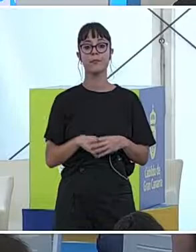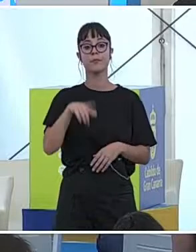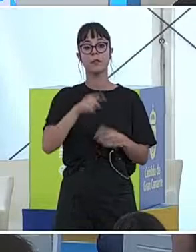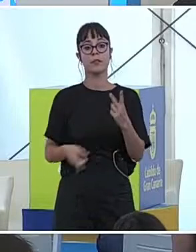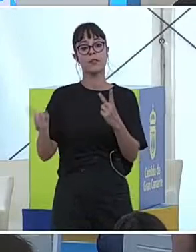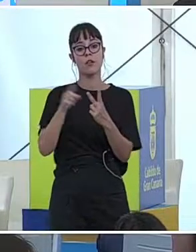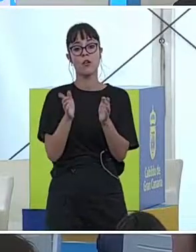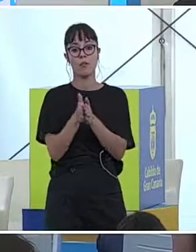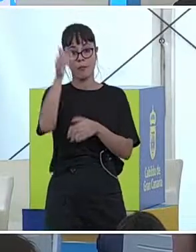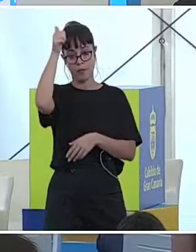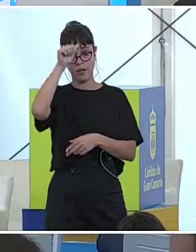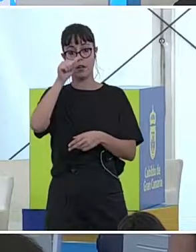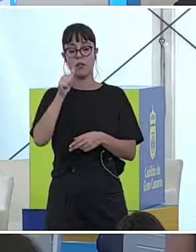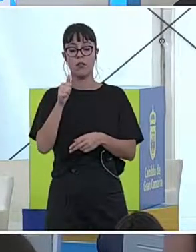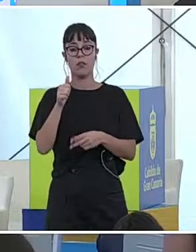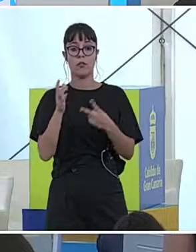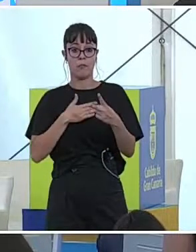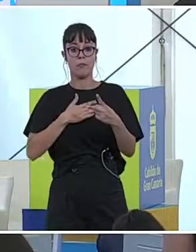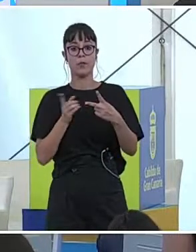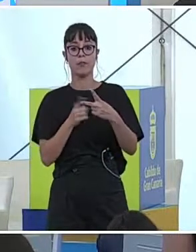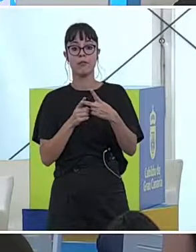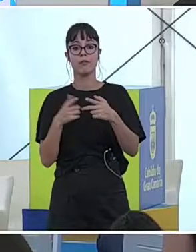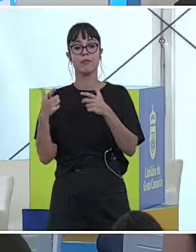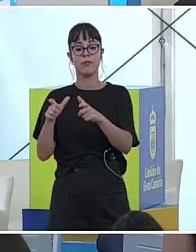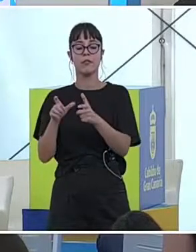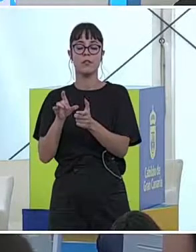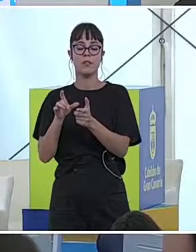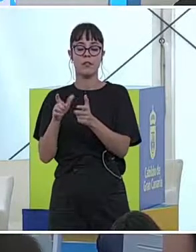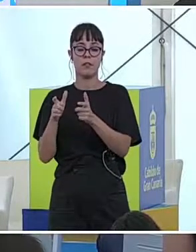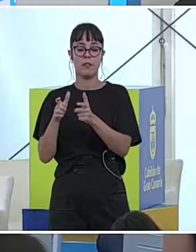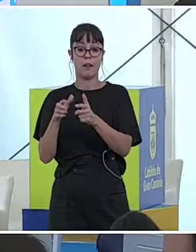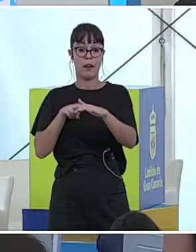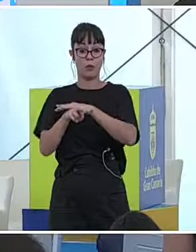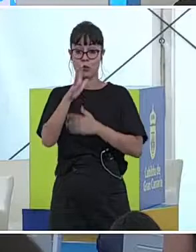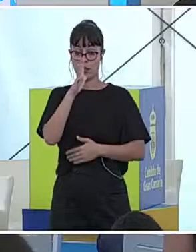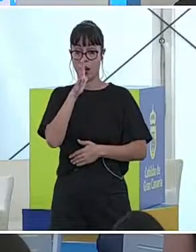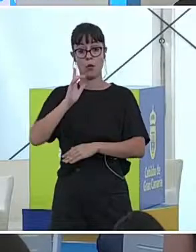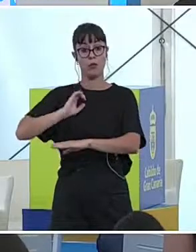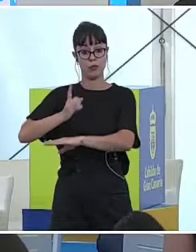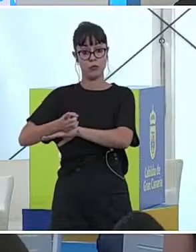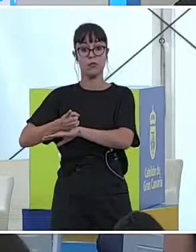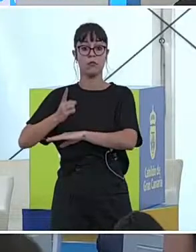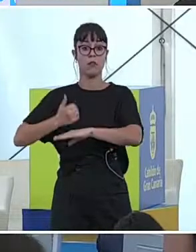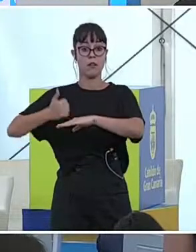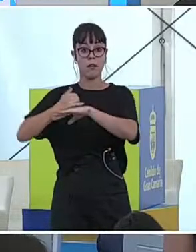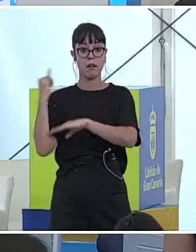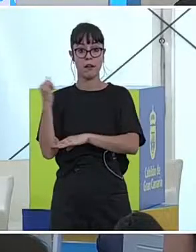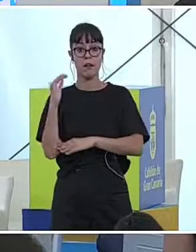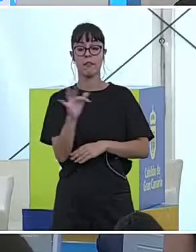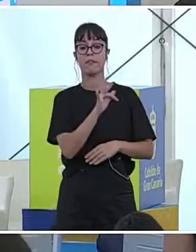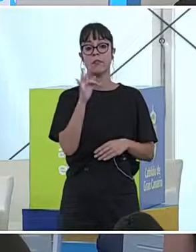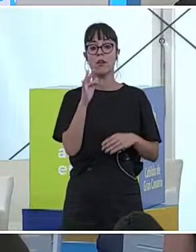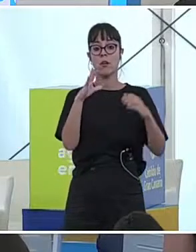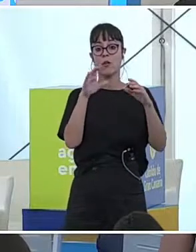Ángel Socorro Domínguez, jefe de sección del Departamento de Recursos Hidráulicos del Consejo Insular de Aguas de Gran Canaria y también profesor asociado